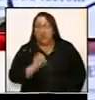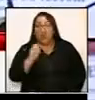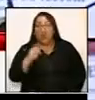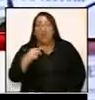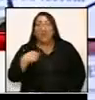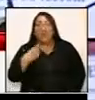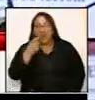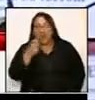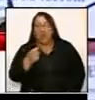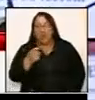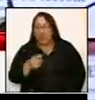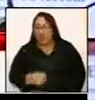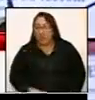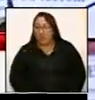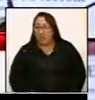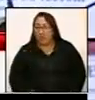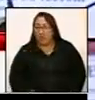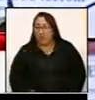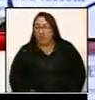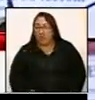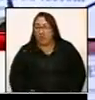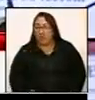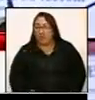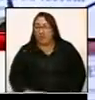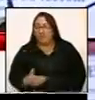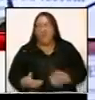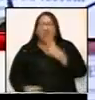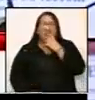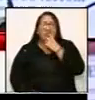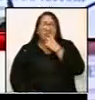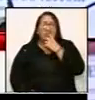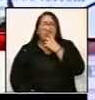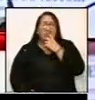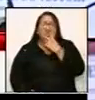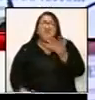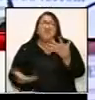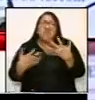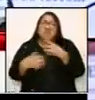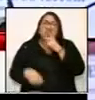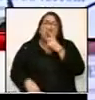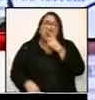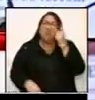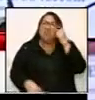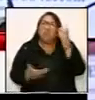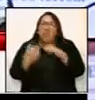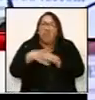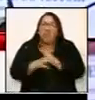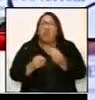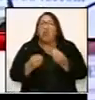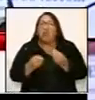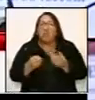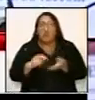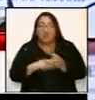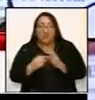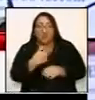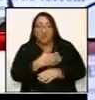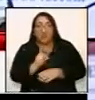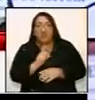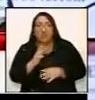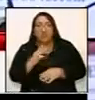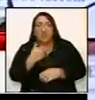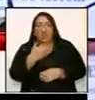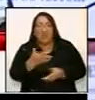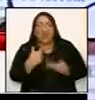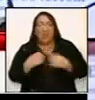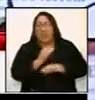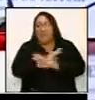fiscalizadas. Vuelvo a insistir, ¿qué ocultan? ¿Qué temen? Que prefieren no tener